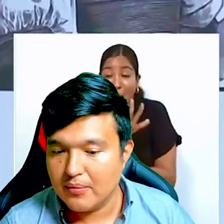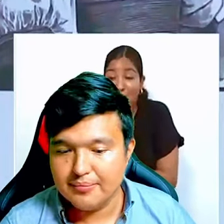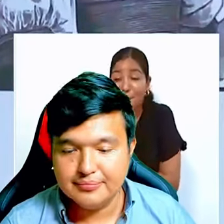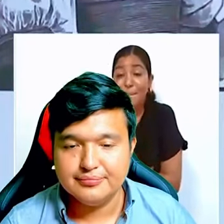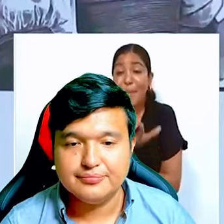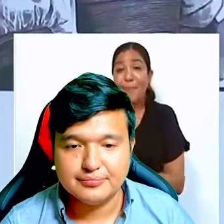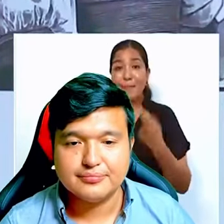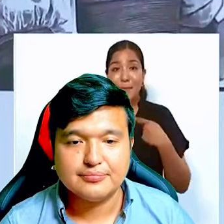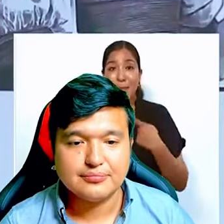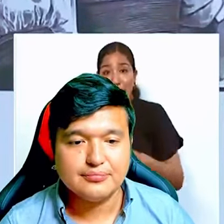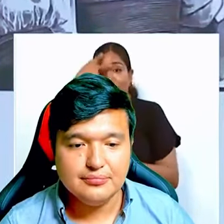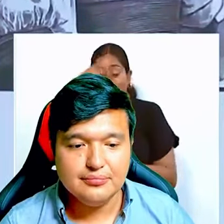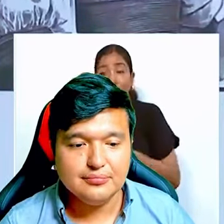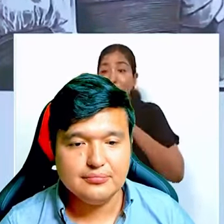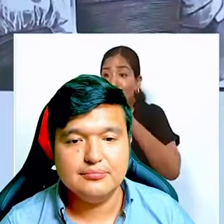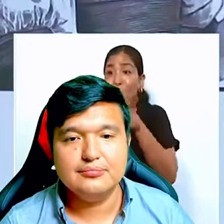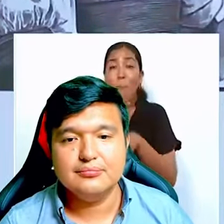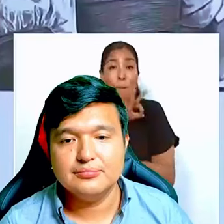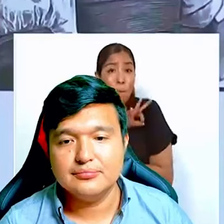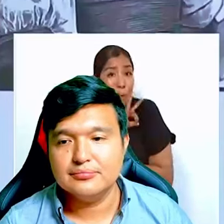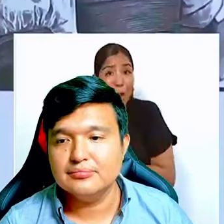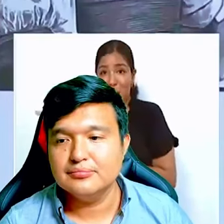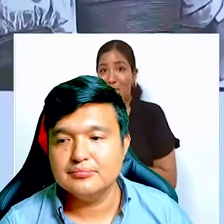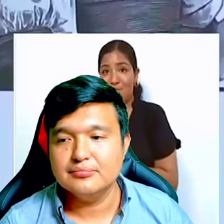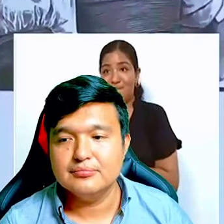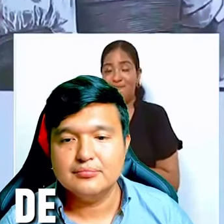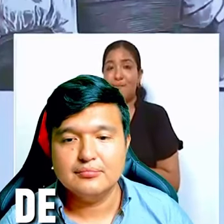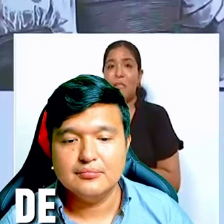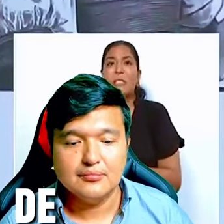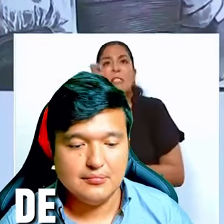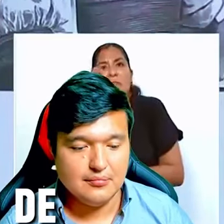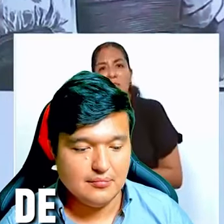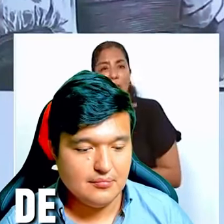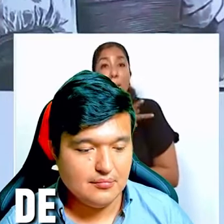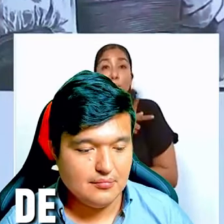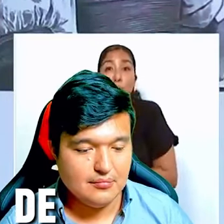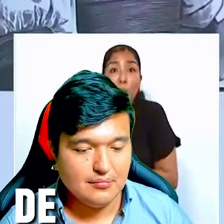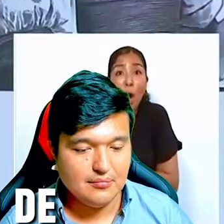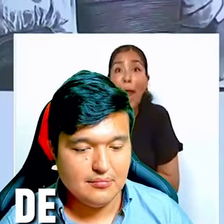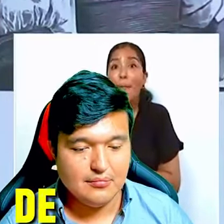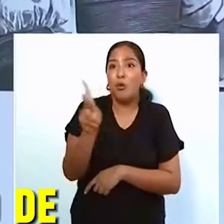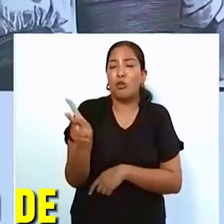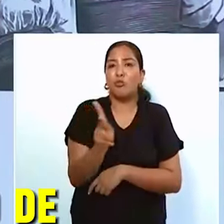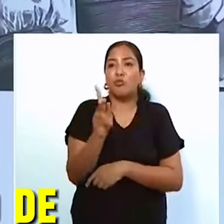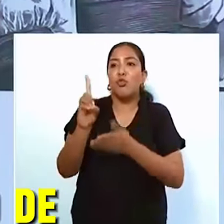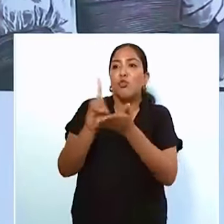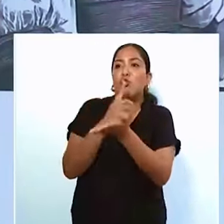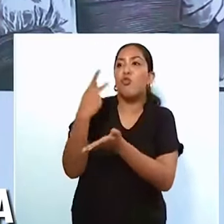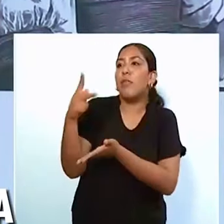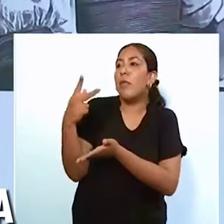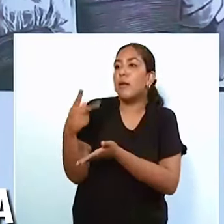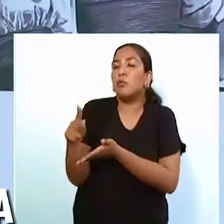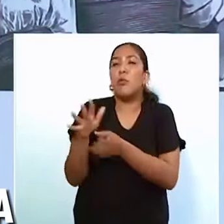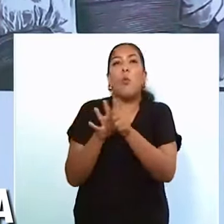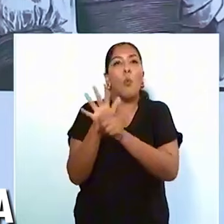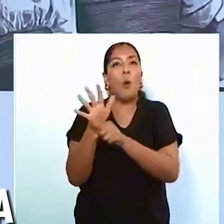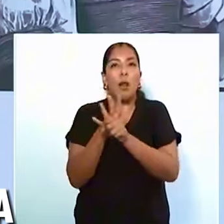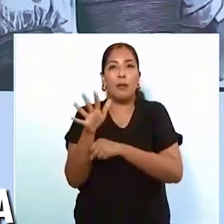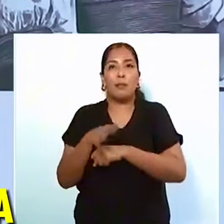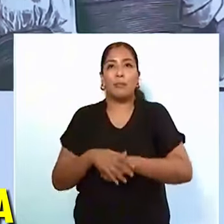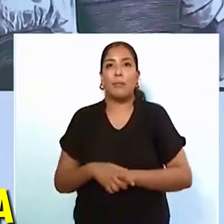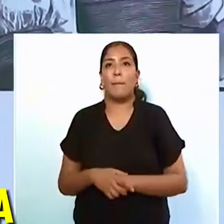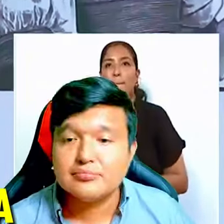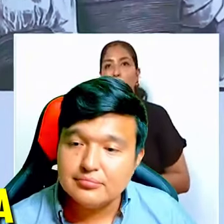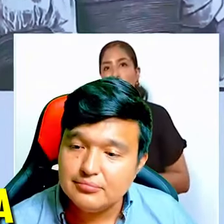pueblo. El pueblo tiene en todo tiempo el inalienable derecho de alterar o modificar